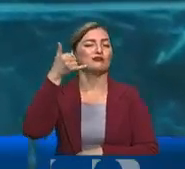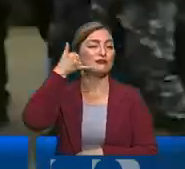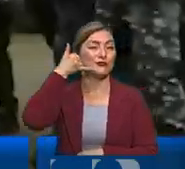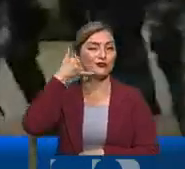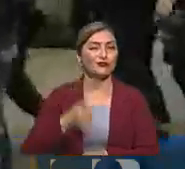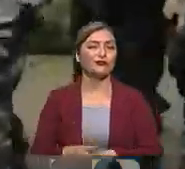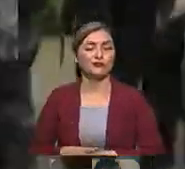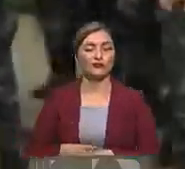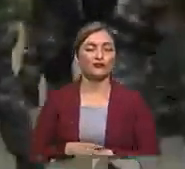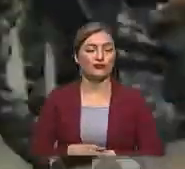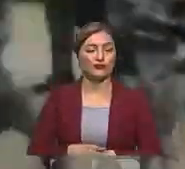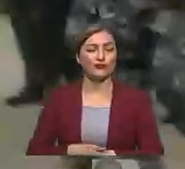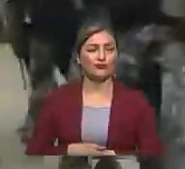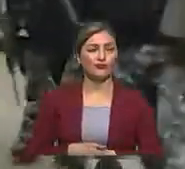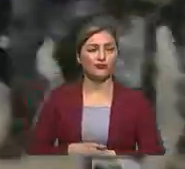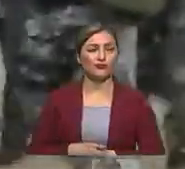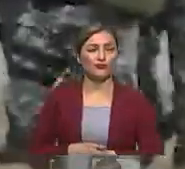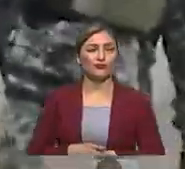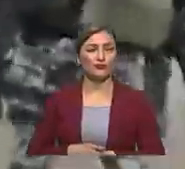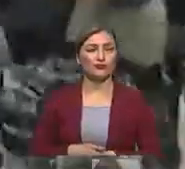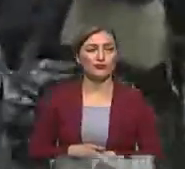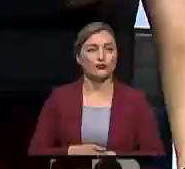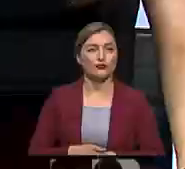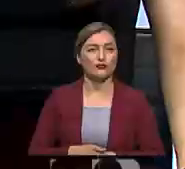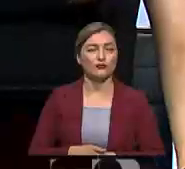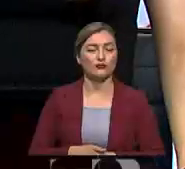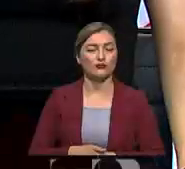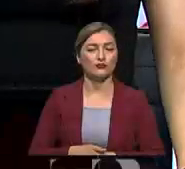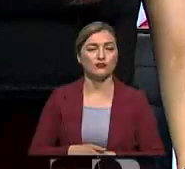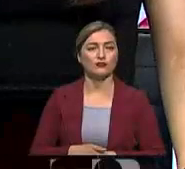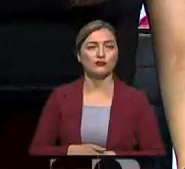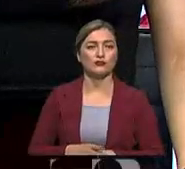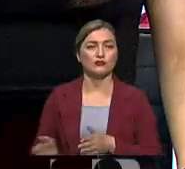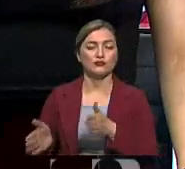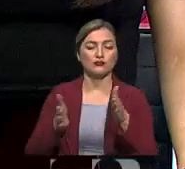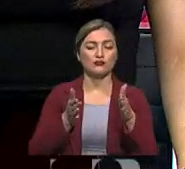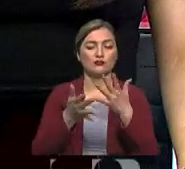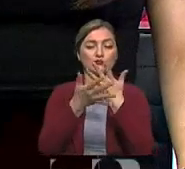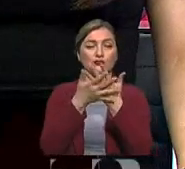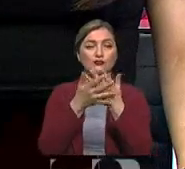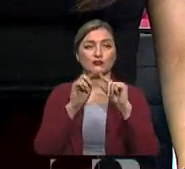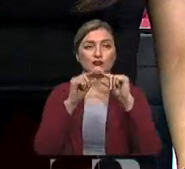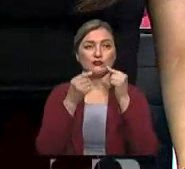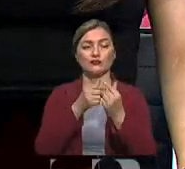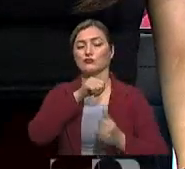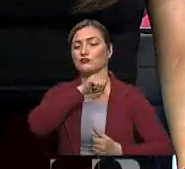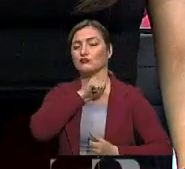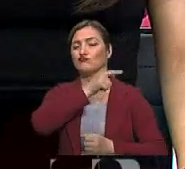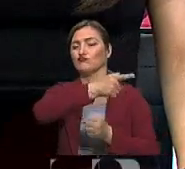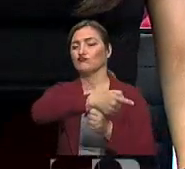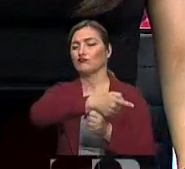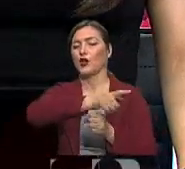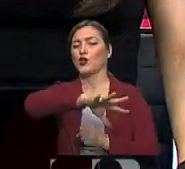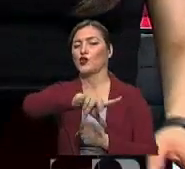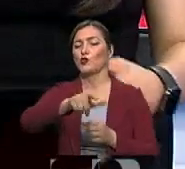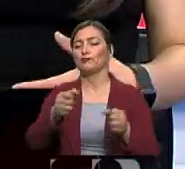celulares. En Guayaquil, Carlos Acoto, 24 horas. Y desde la cárcel, bandas delictivas siguen ordenando el robo